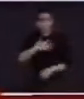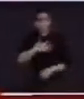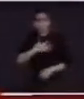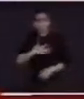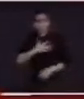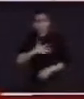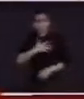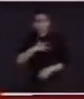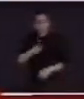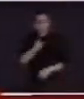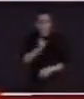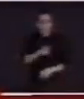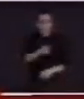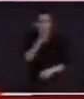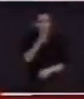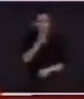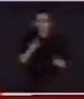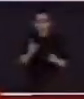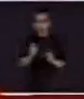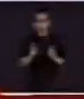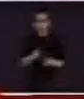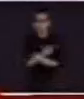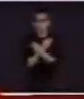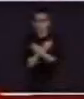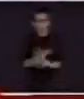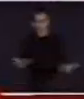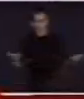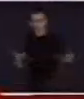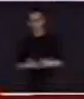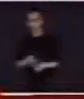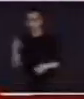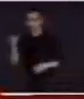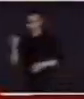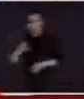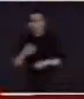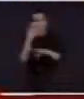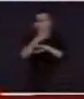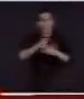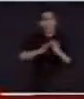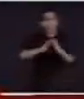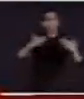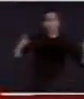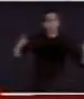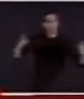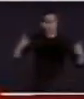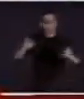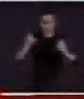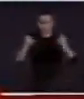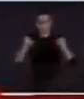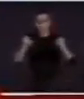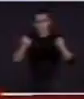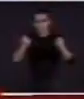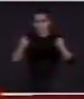se lo querían cargar. Pero mira si era feo que fue a sacar el carnet de conducir y lo mandaron para Las Palmas,